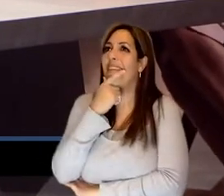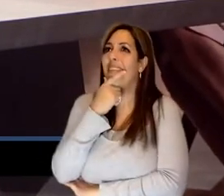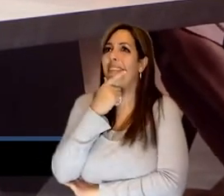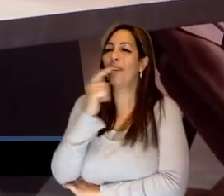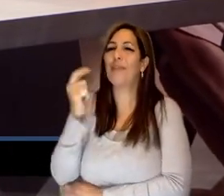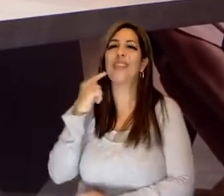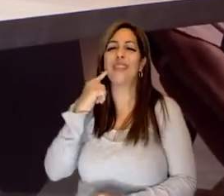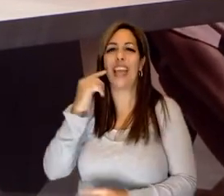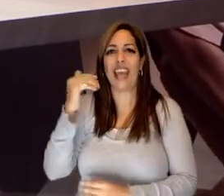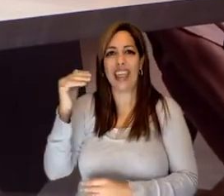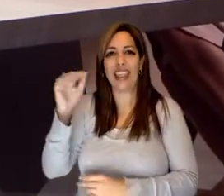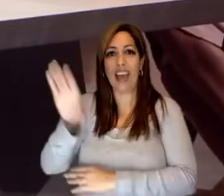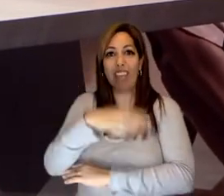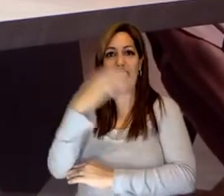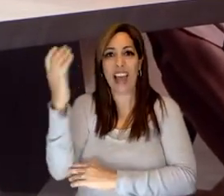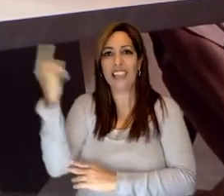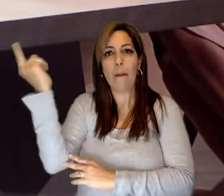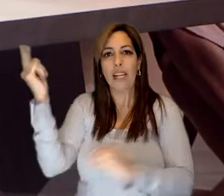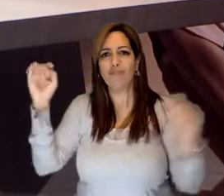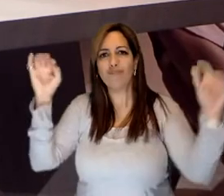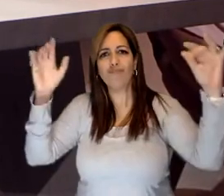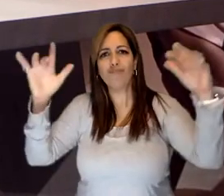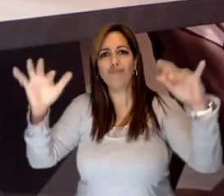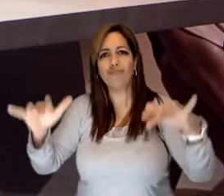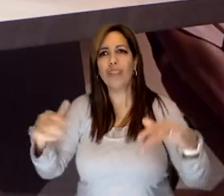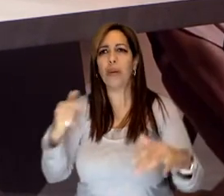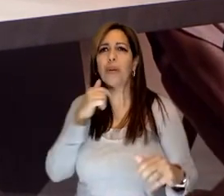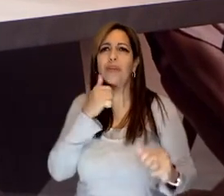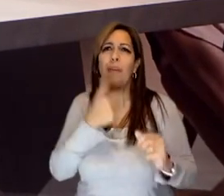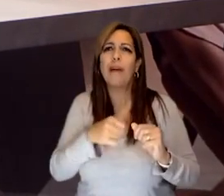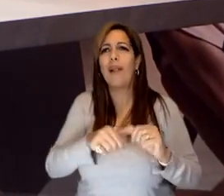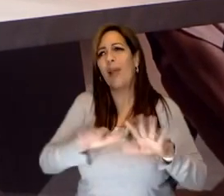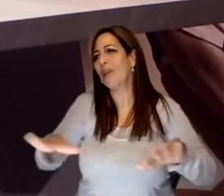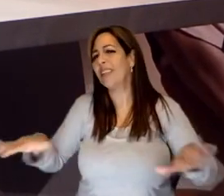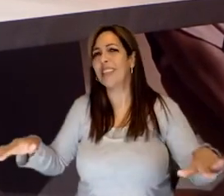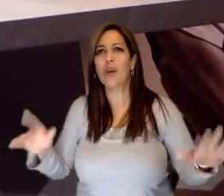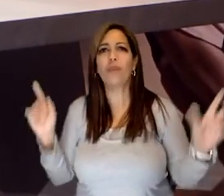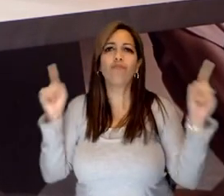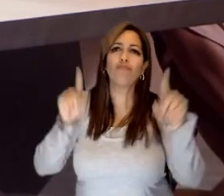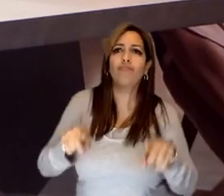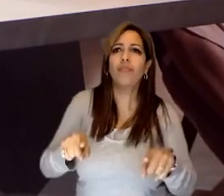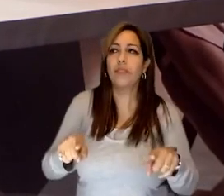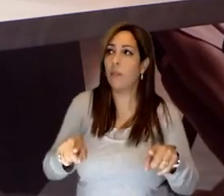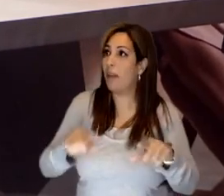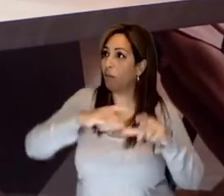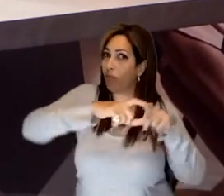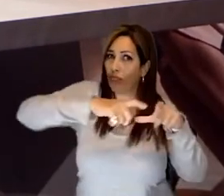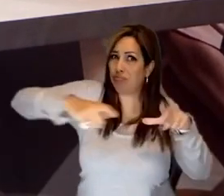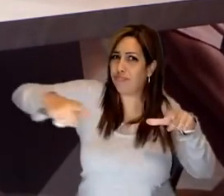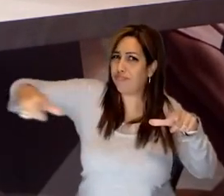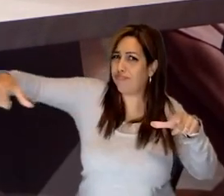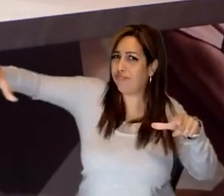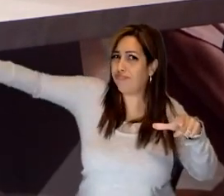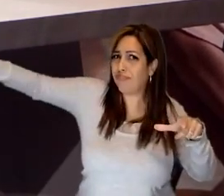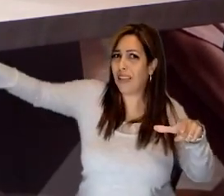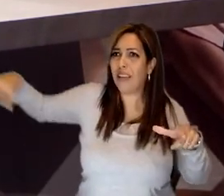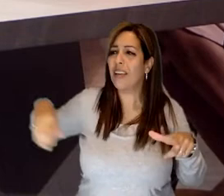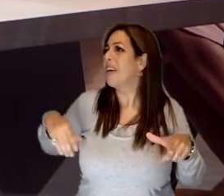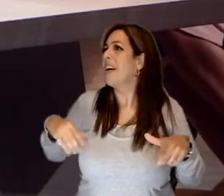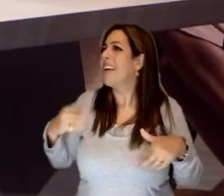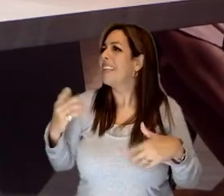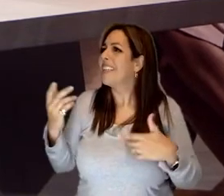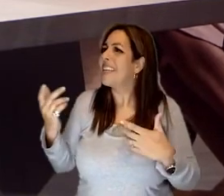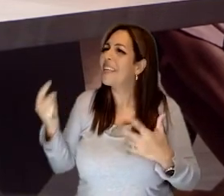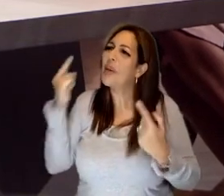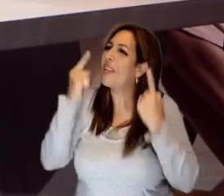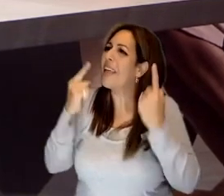poco cuando viene Navidad y hacen unas actividades allí bien chulas que yo he ido con los niños a disfrutar, pero que se extiende, es muy grande. ¿Qué